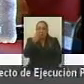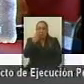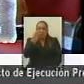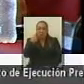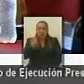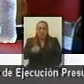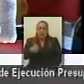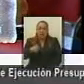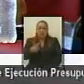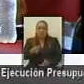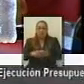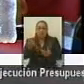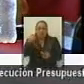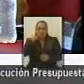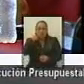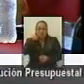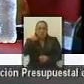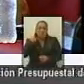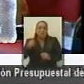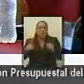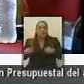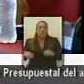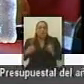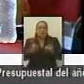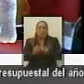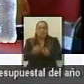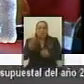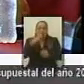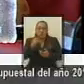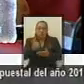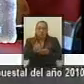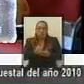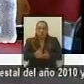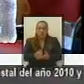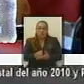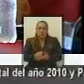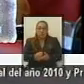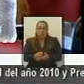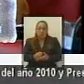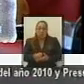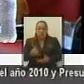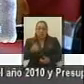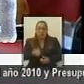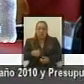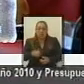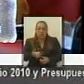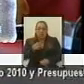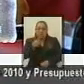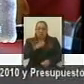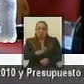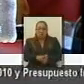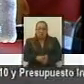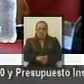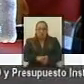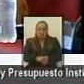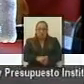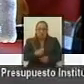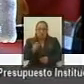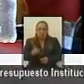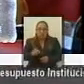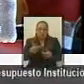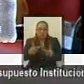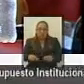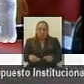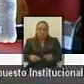alcalde que venía aquí al Congreso a buscar ayuda. Alcalde, he cumplido. Y este